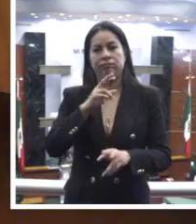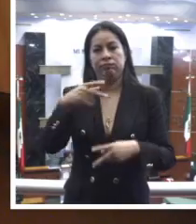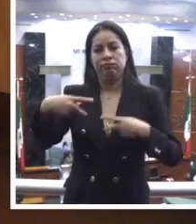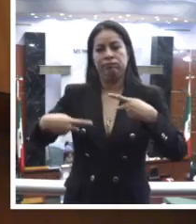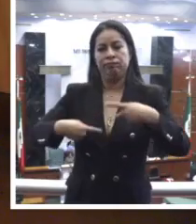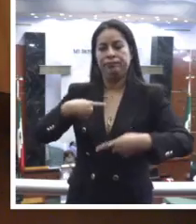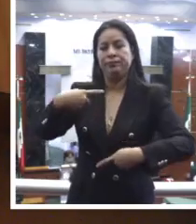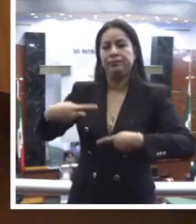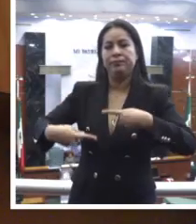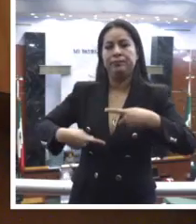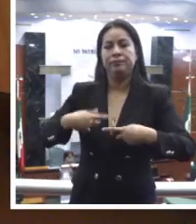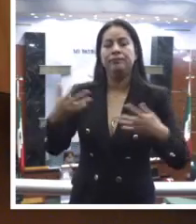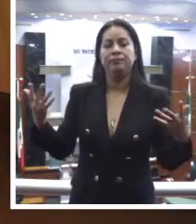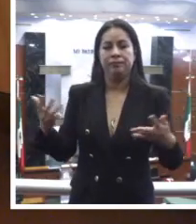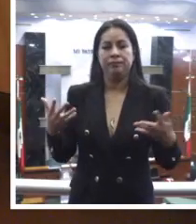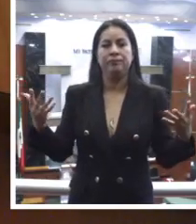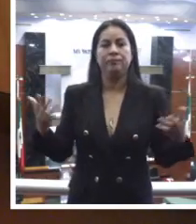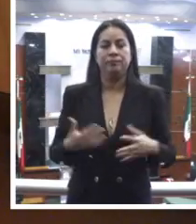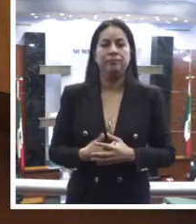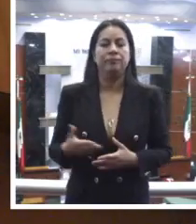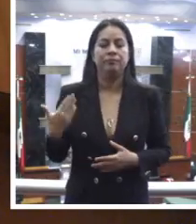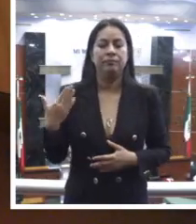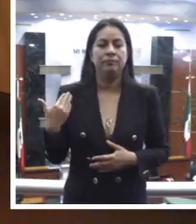a los planteamientos que acaba de hacer.